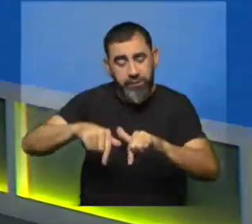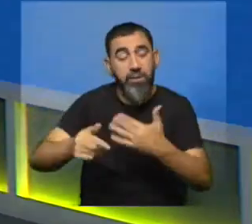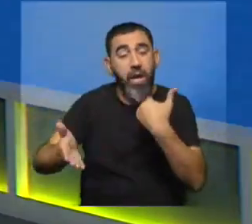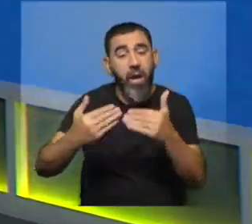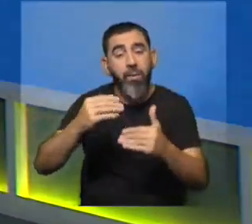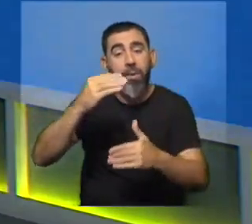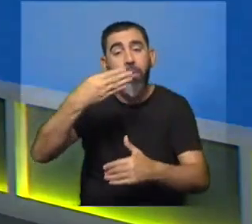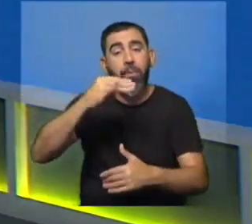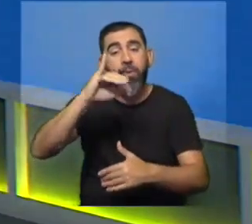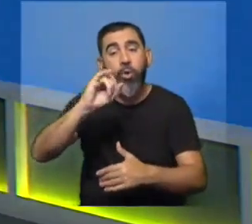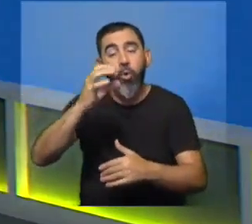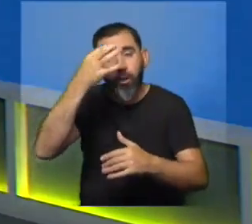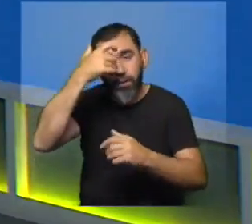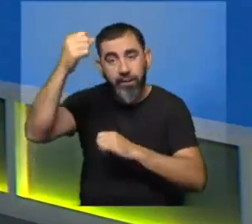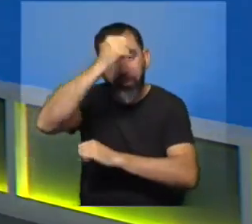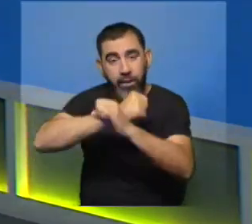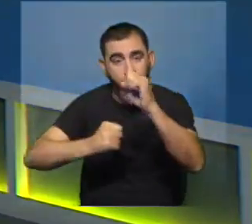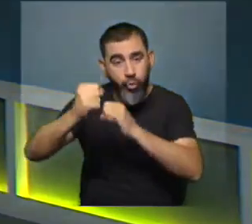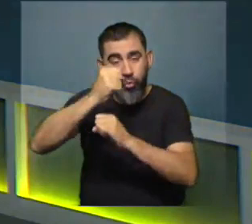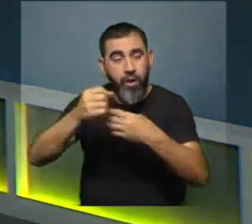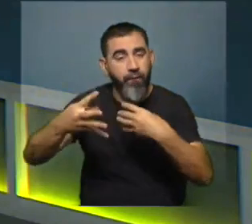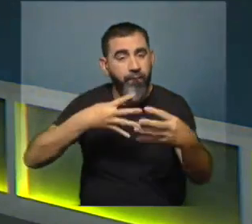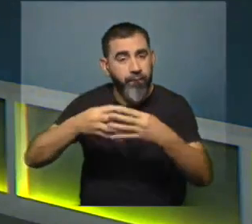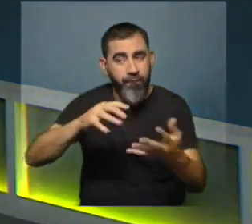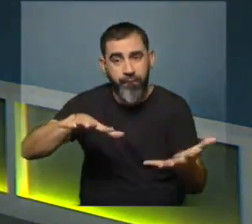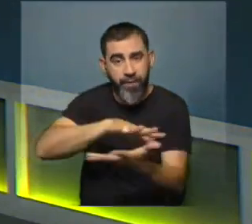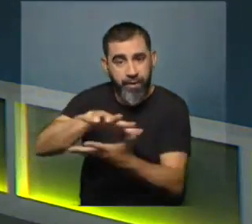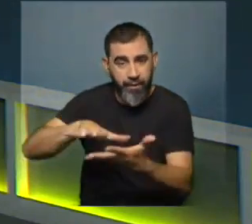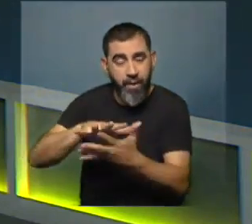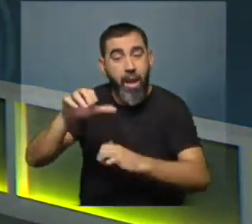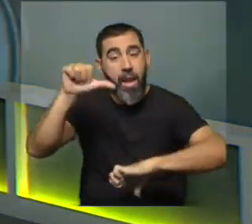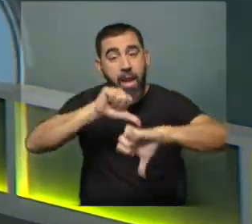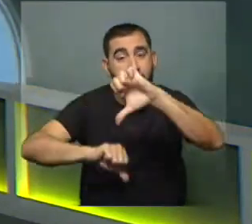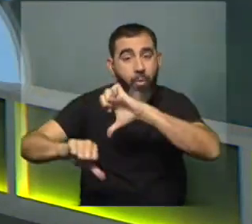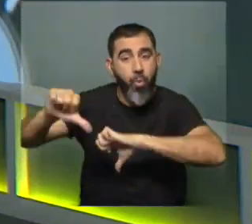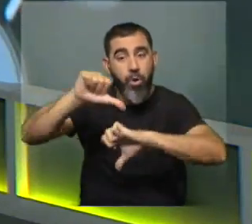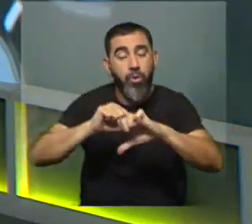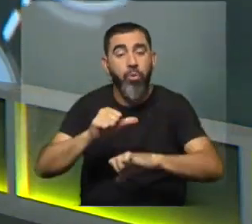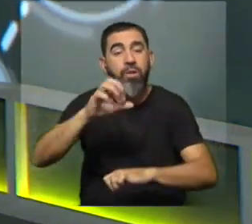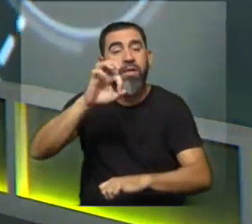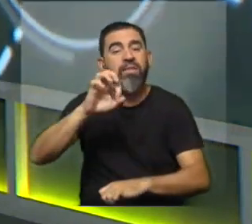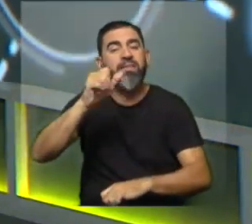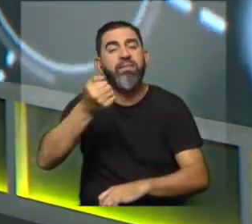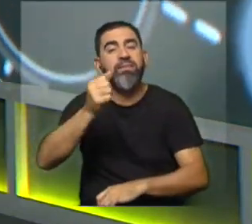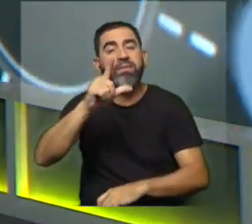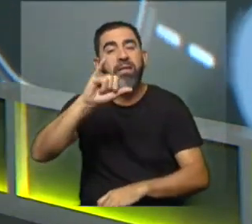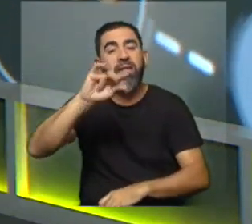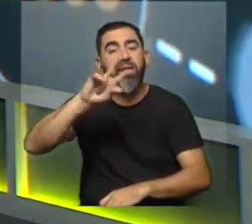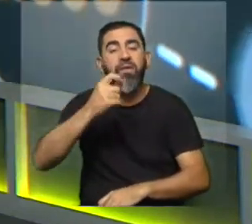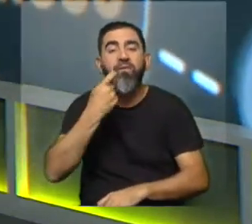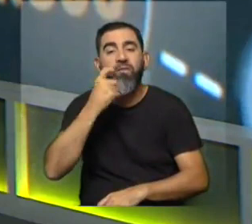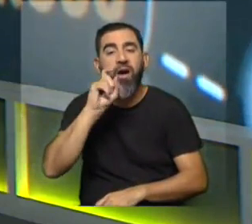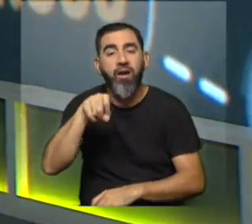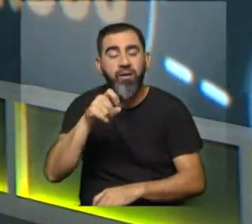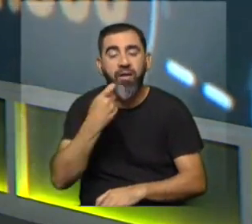de biotecnología en la feria vecinal, ahí en el barrio, del laboratorio de saliva en la Facultad de